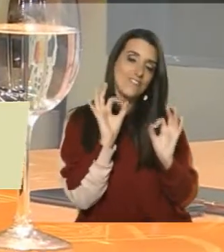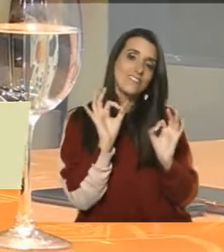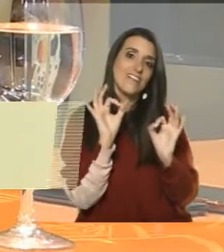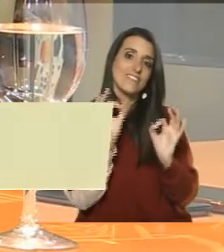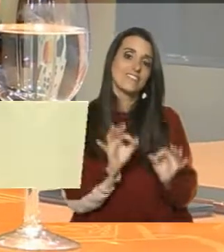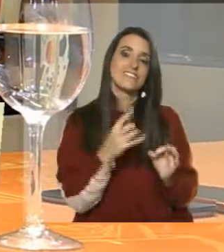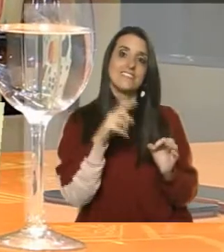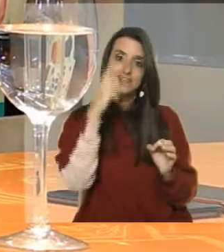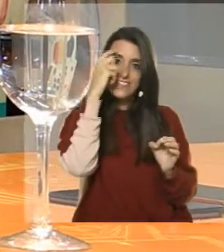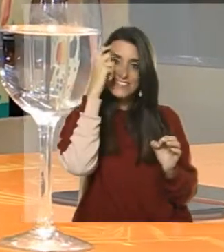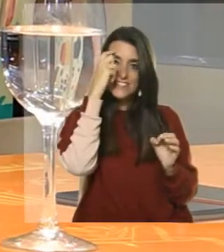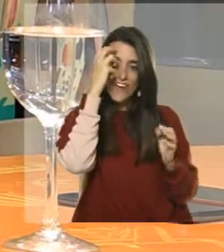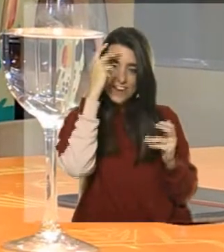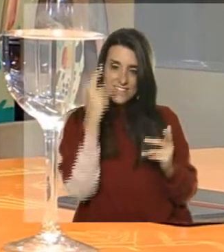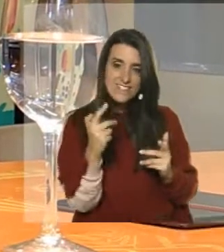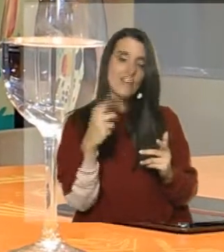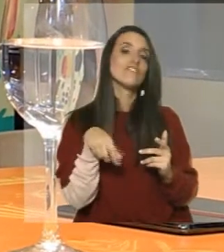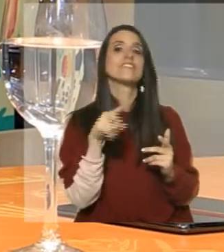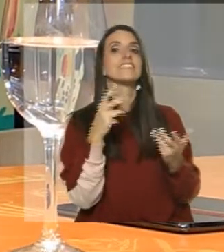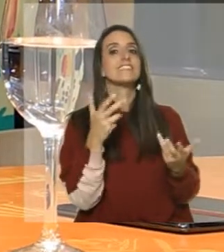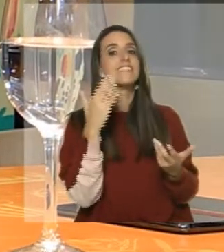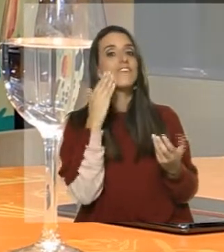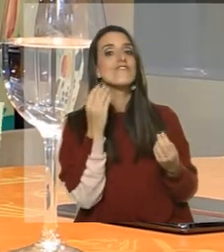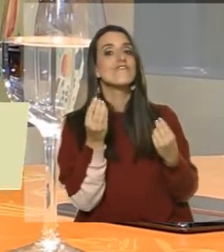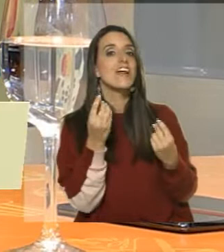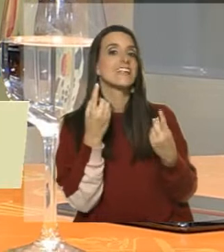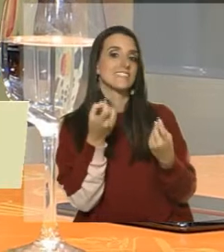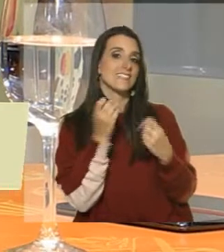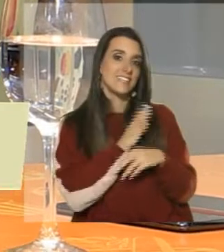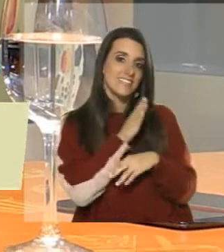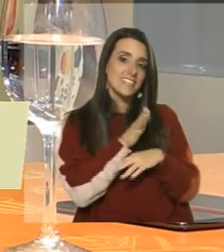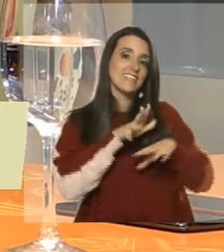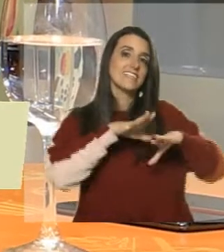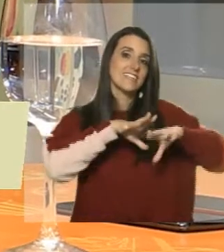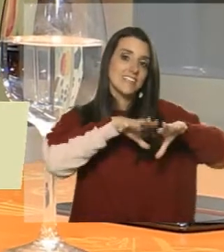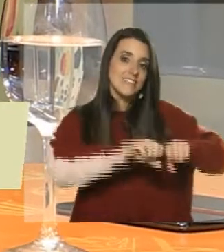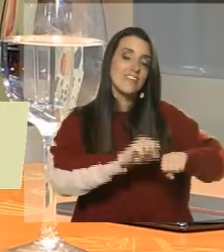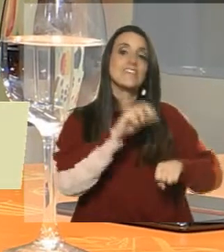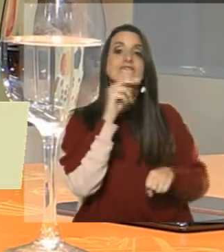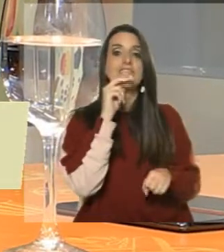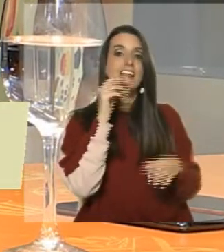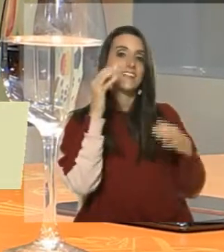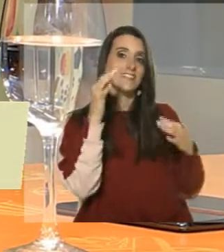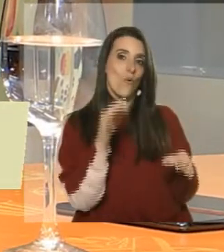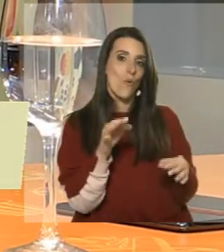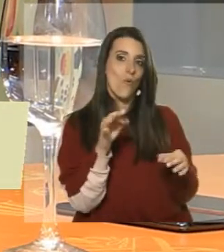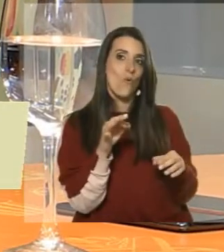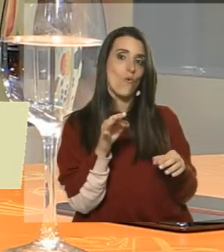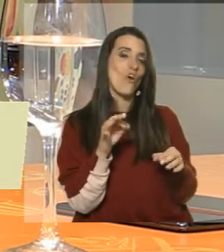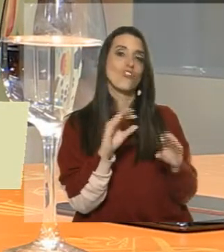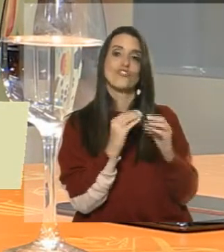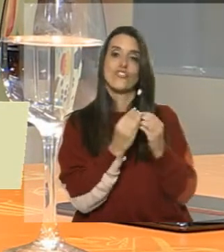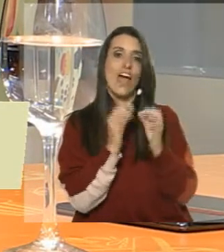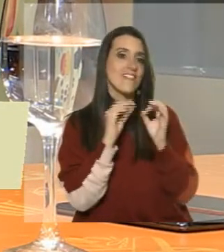pienso en todo este espectáculo. Exacto. Que si ustedes quieren saber cuáles son, tienen que ir y reservar, porque el viernes seguramente van a ser a sala llena con